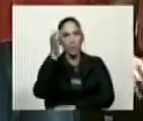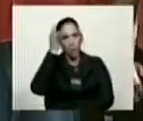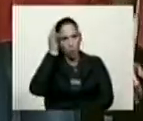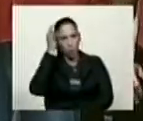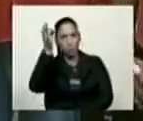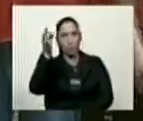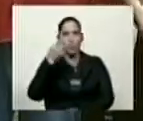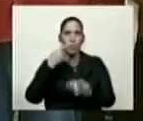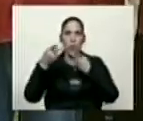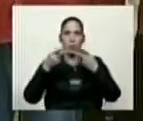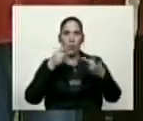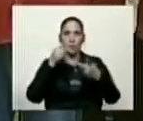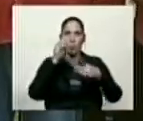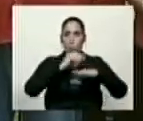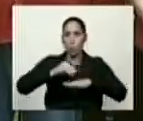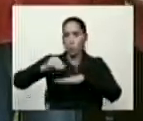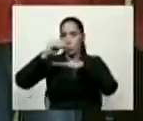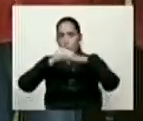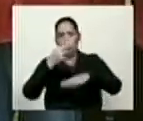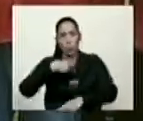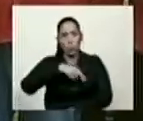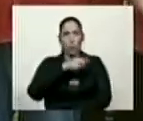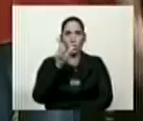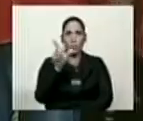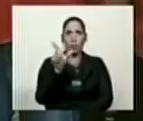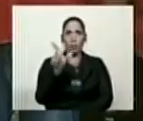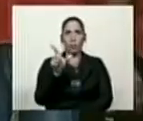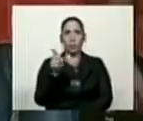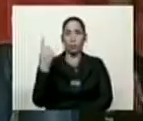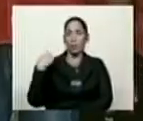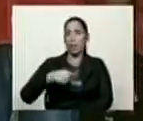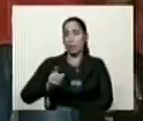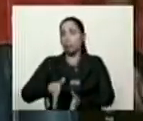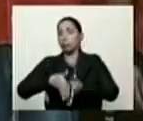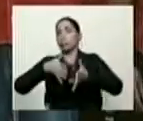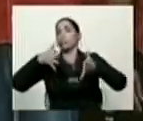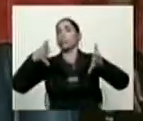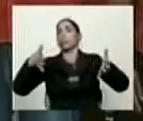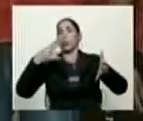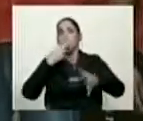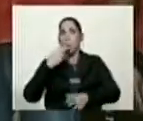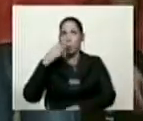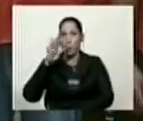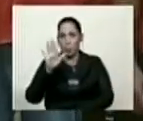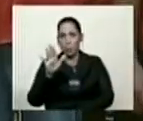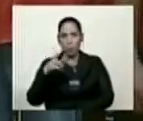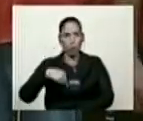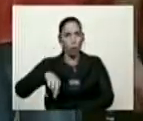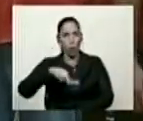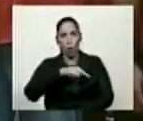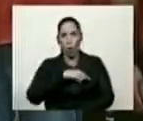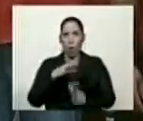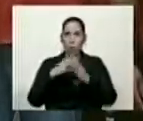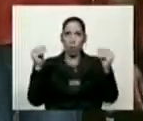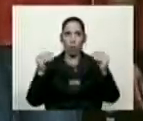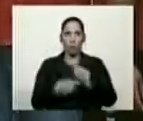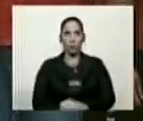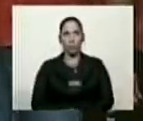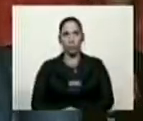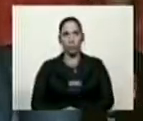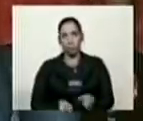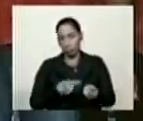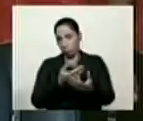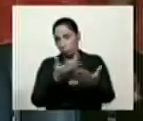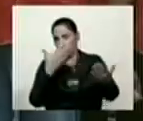Consultivo de nuestro partido, tienen un gran compromiso. Mejor dicho, tenemos un gran compromiso. con esta gente que está